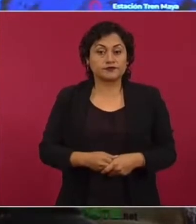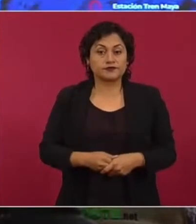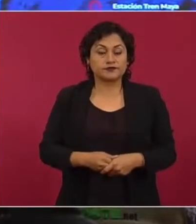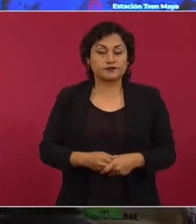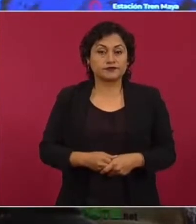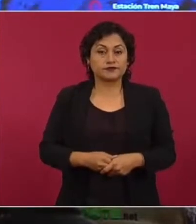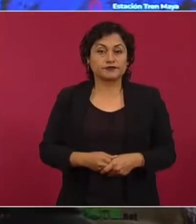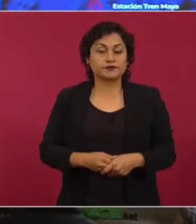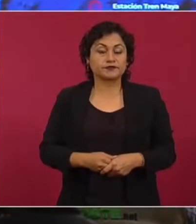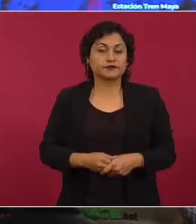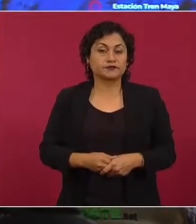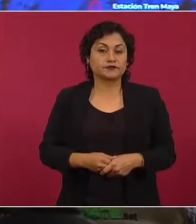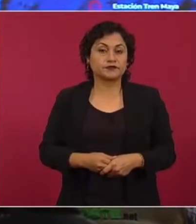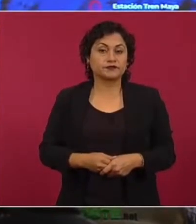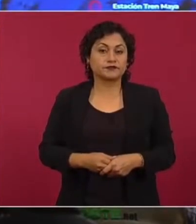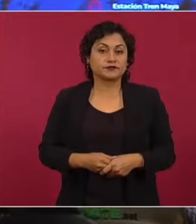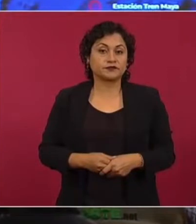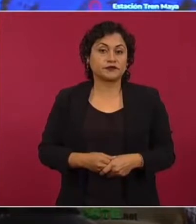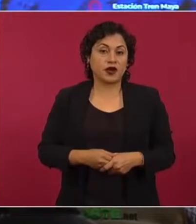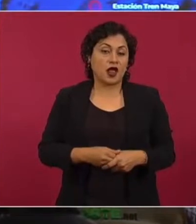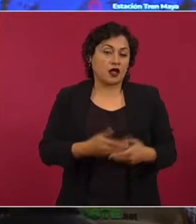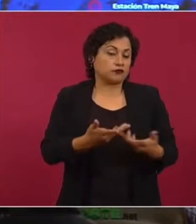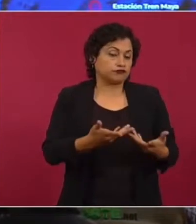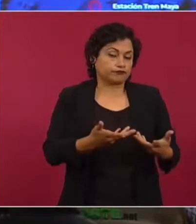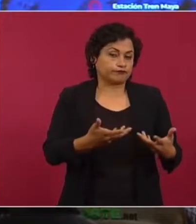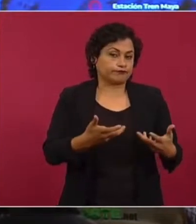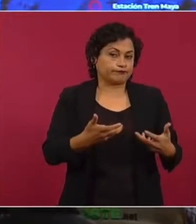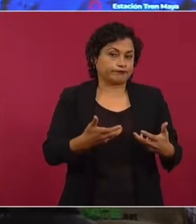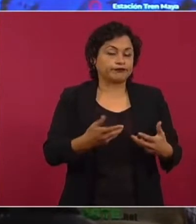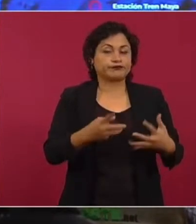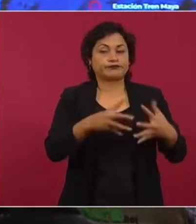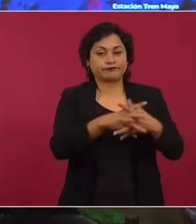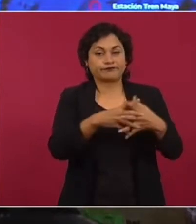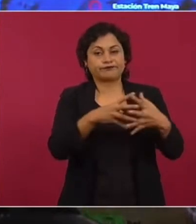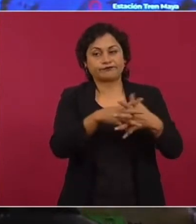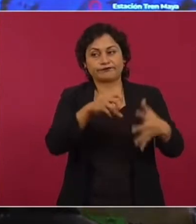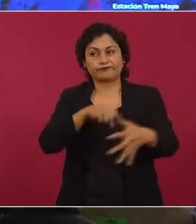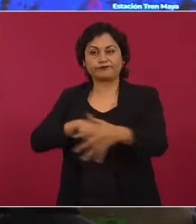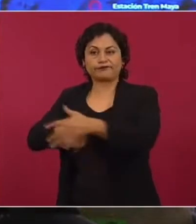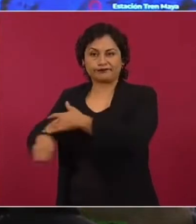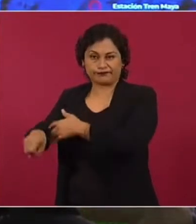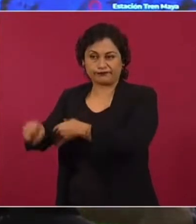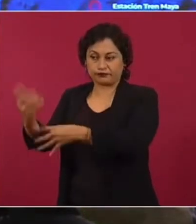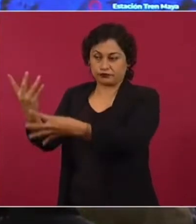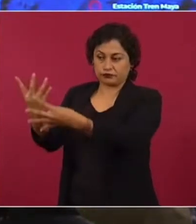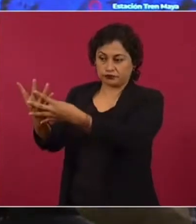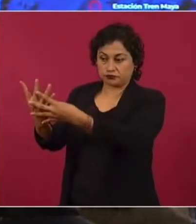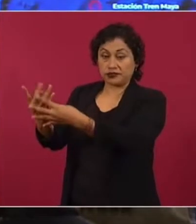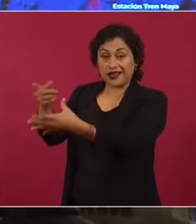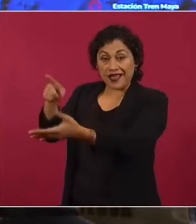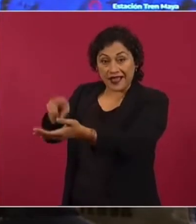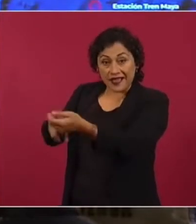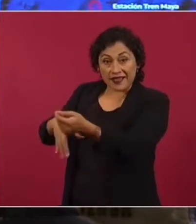pandemias, por todas las enfermedades y por la represión, pues se